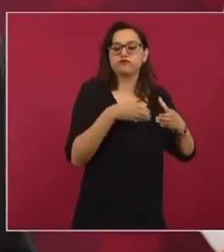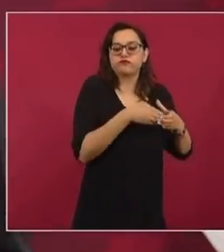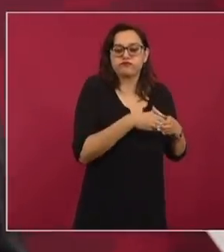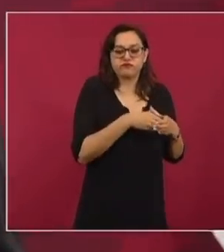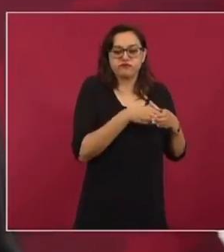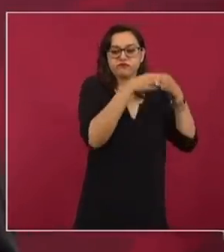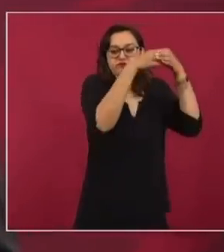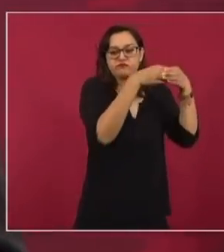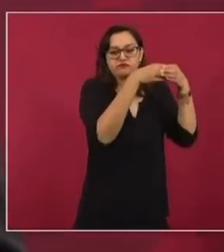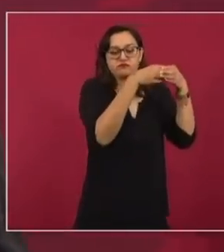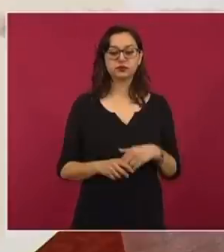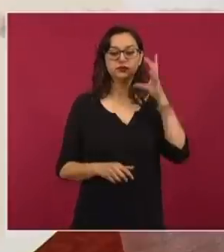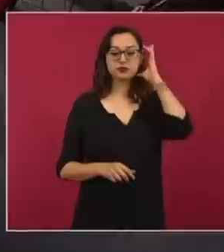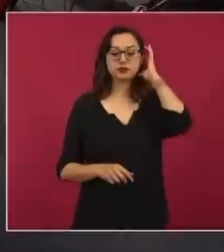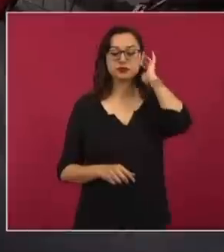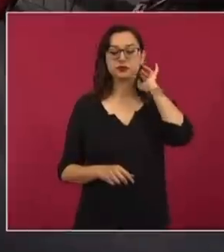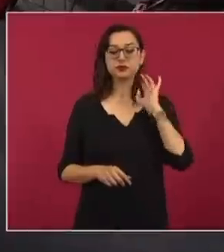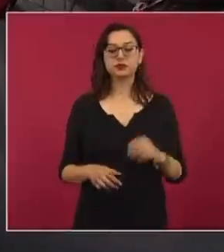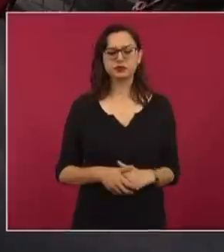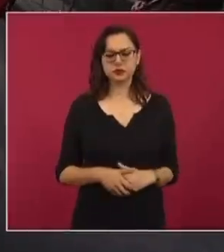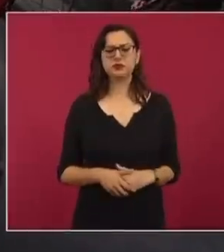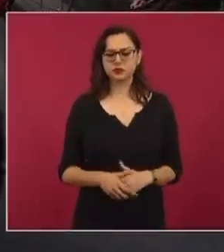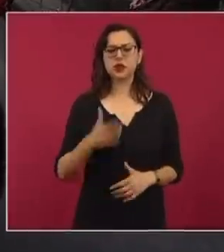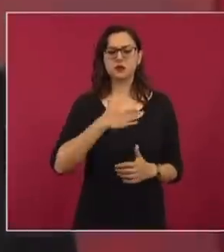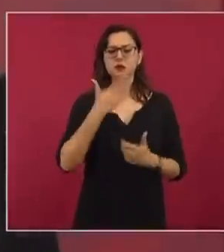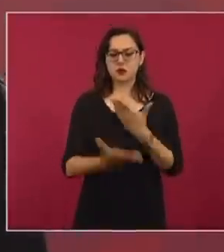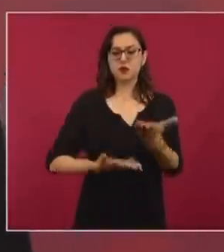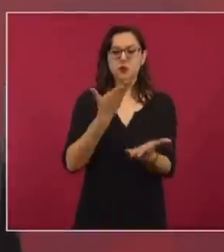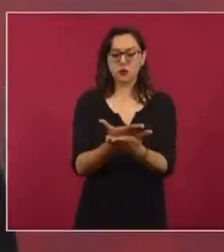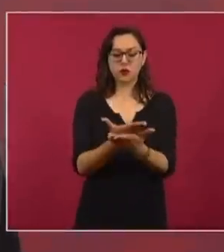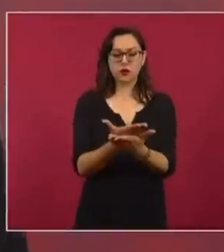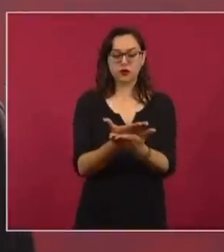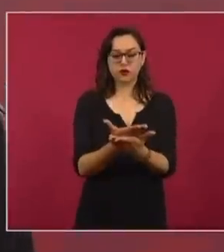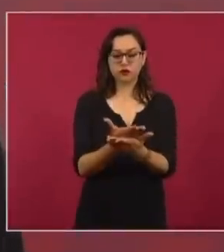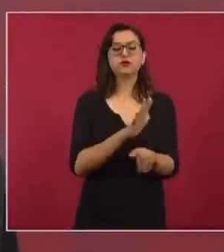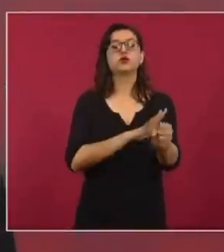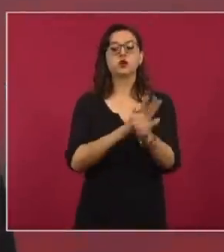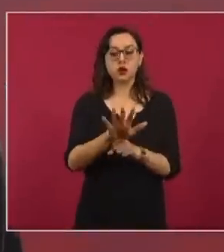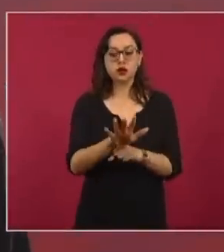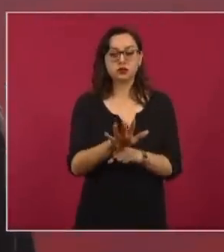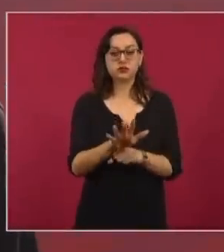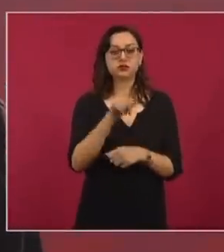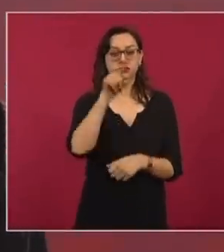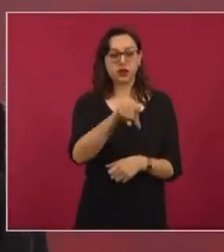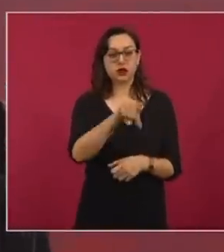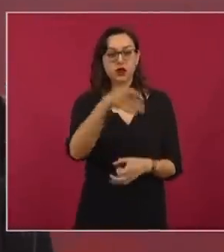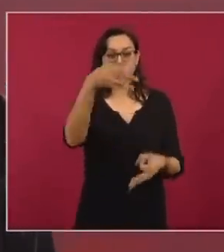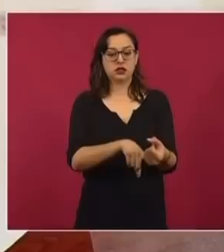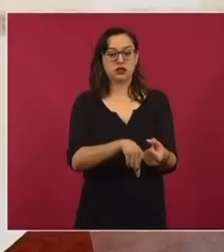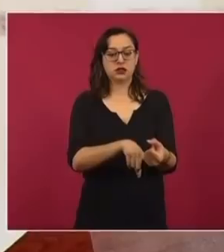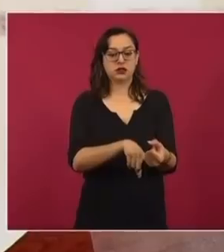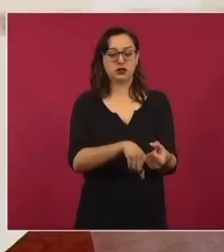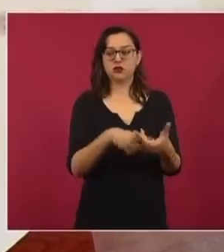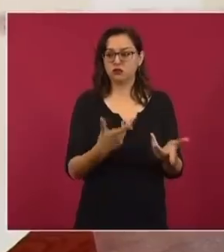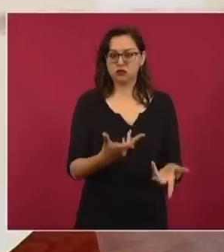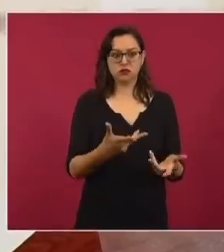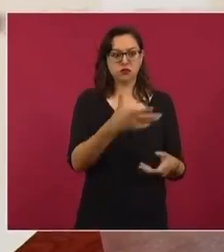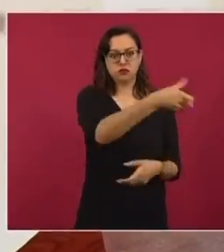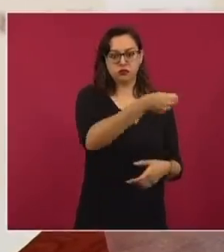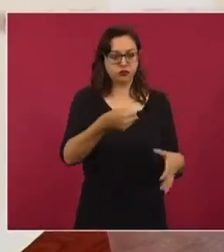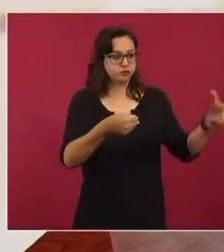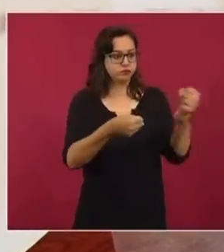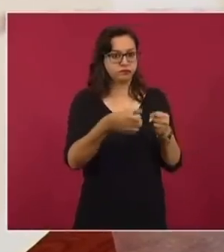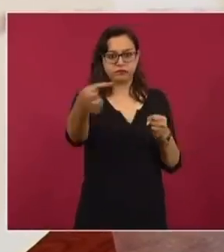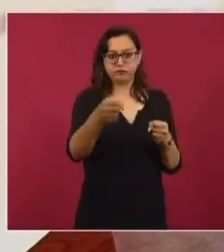también ni siquiera son autónomos. Mi propuesta es de que se elija primero, que el pueblo elija a los jueces, que se